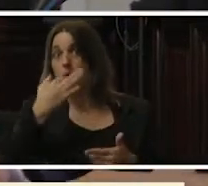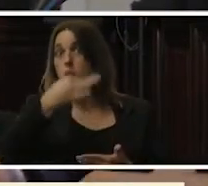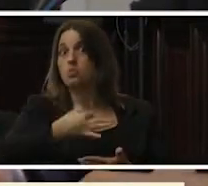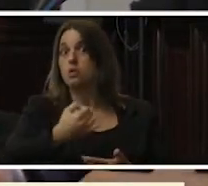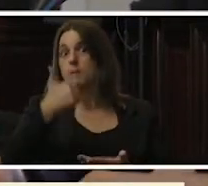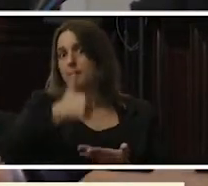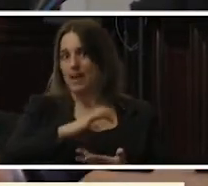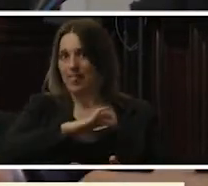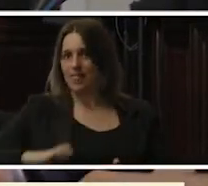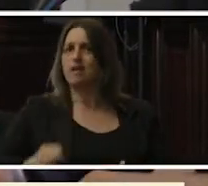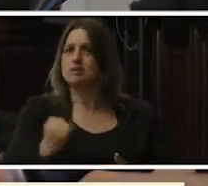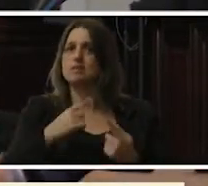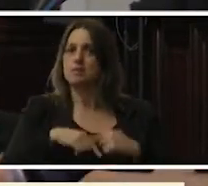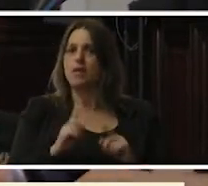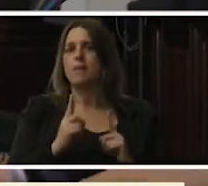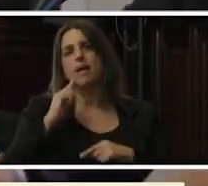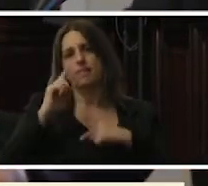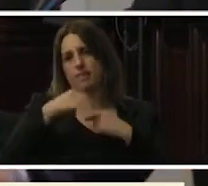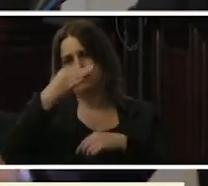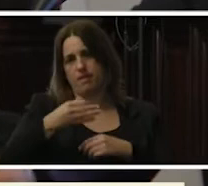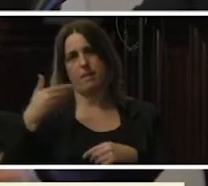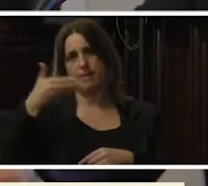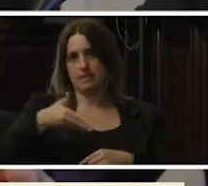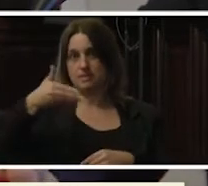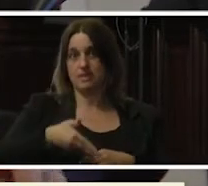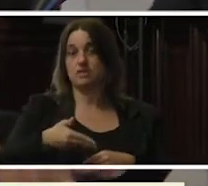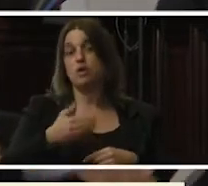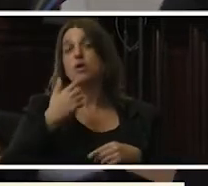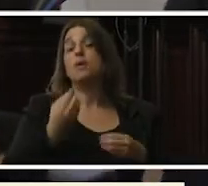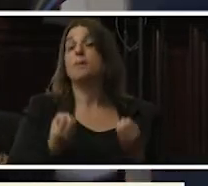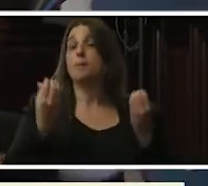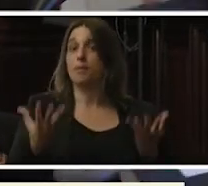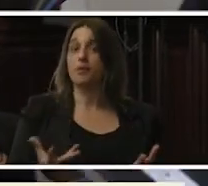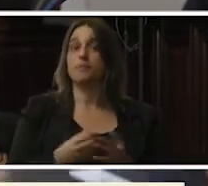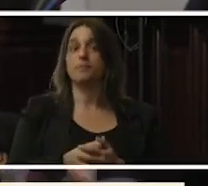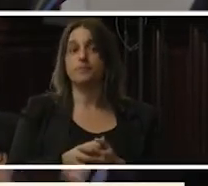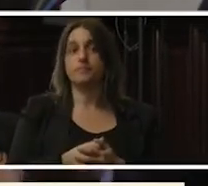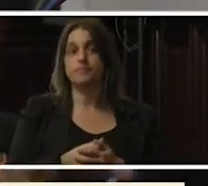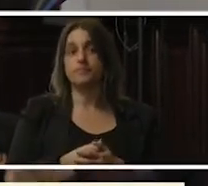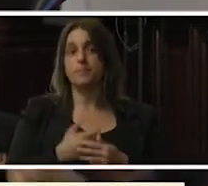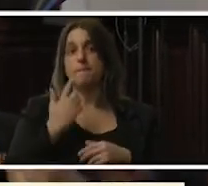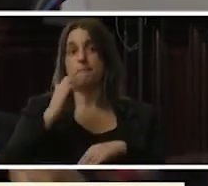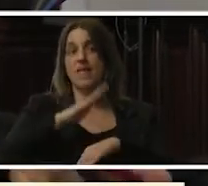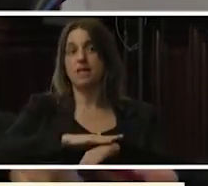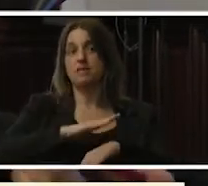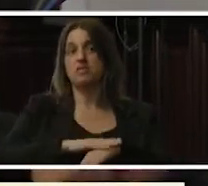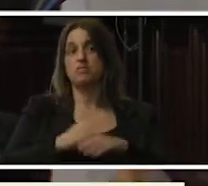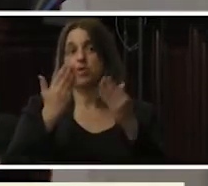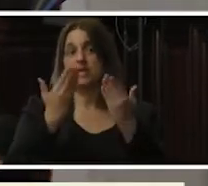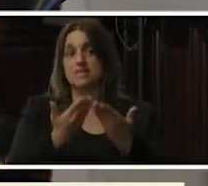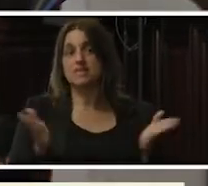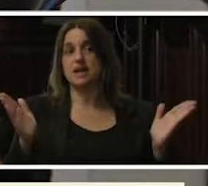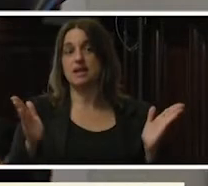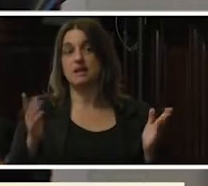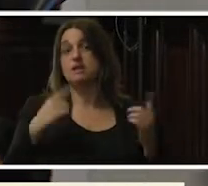sí está prevista otras intervenciones, pues el tiempo inicial de la intervención, no